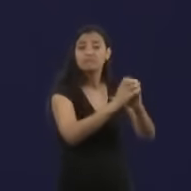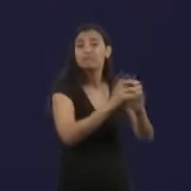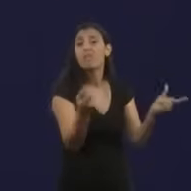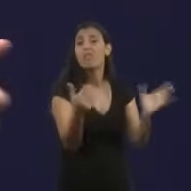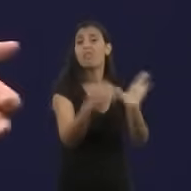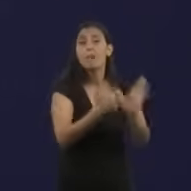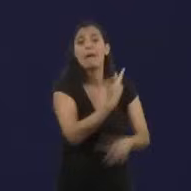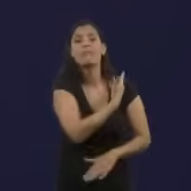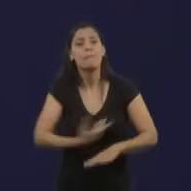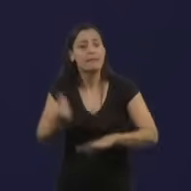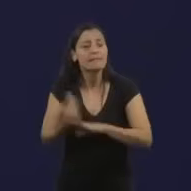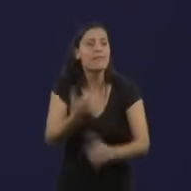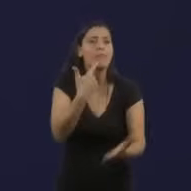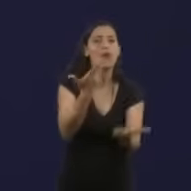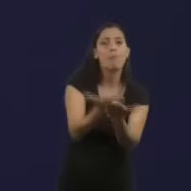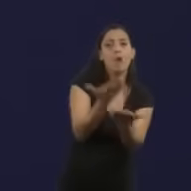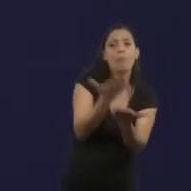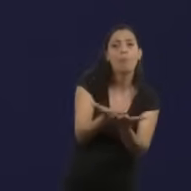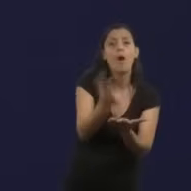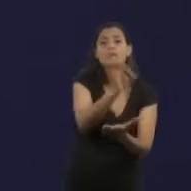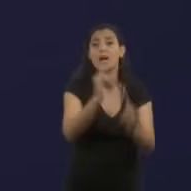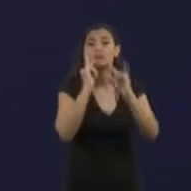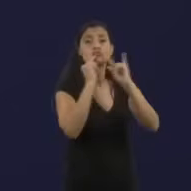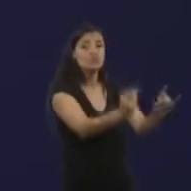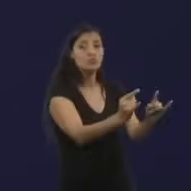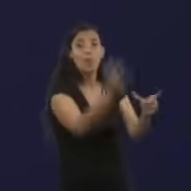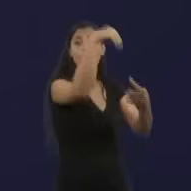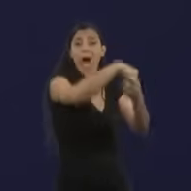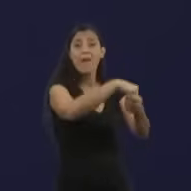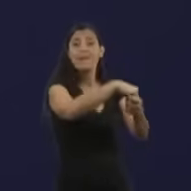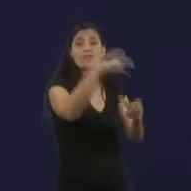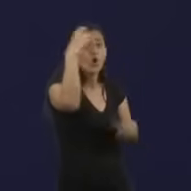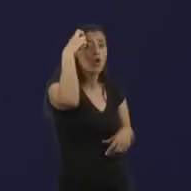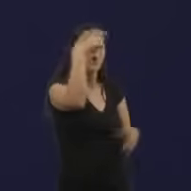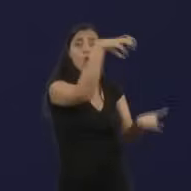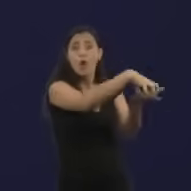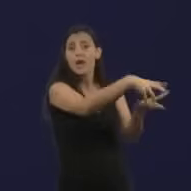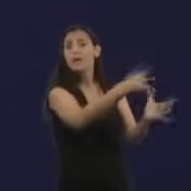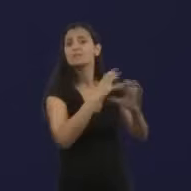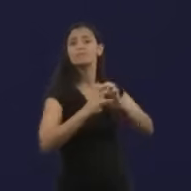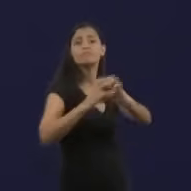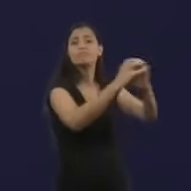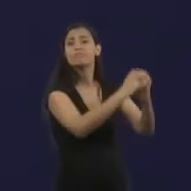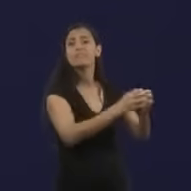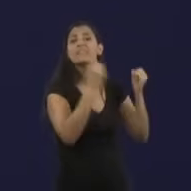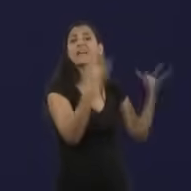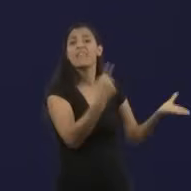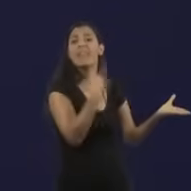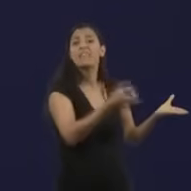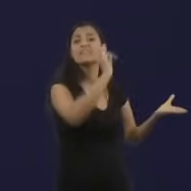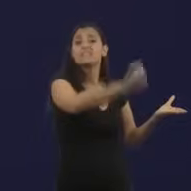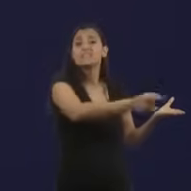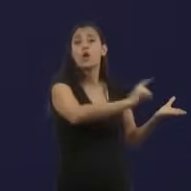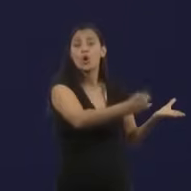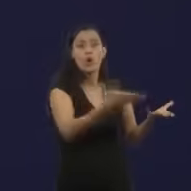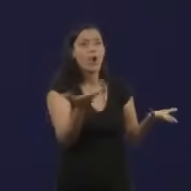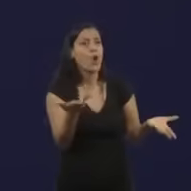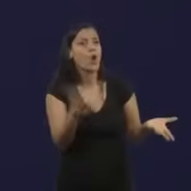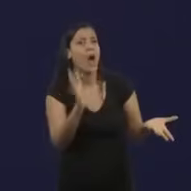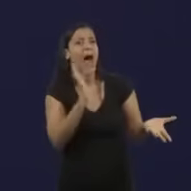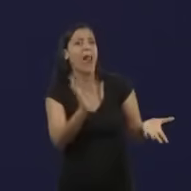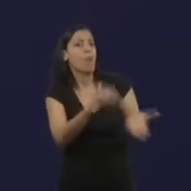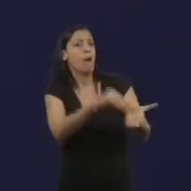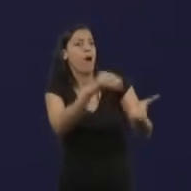propone y el congreso dispone no hay mucho más para no hagan mundo de